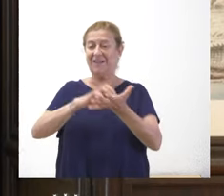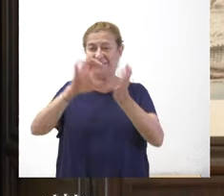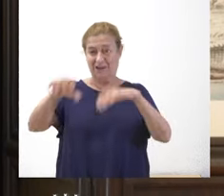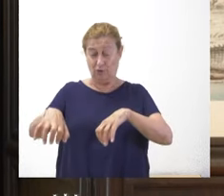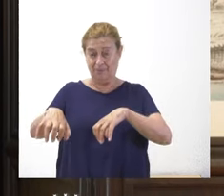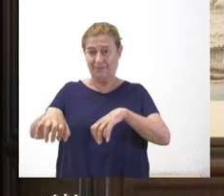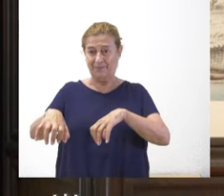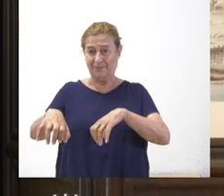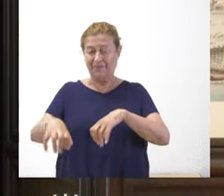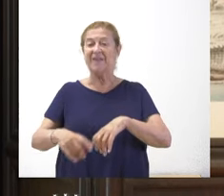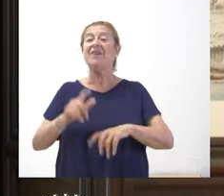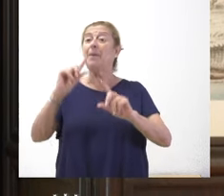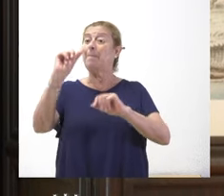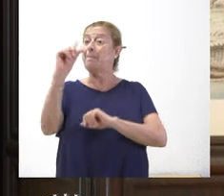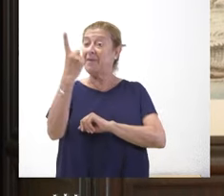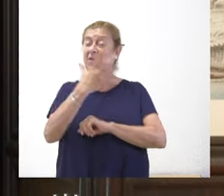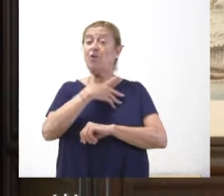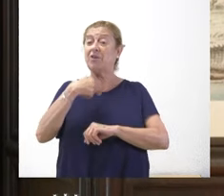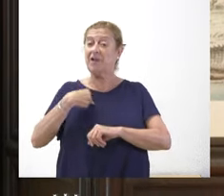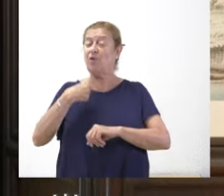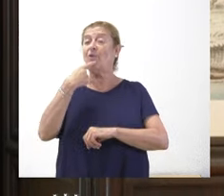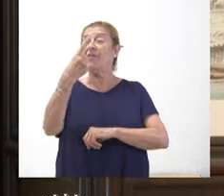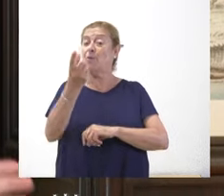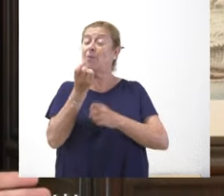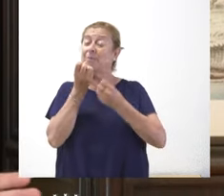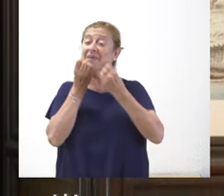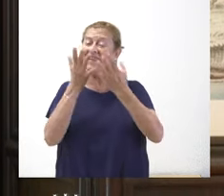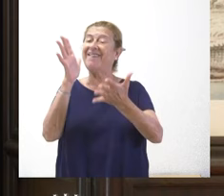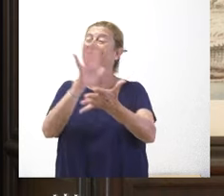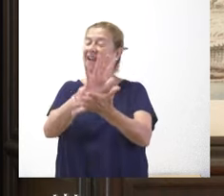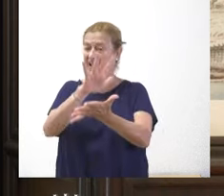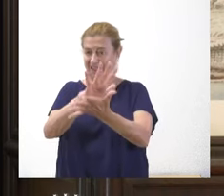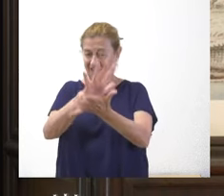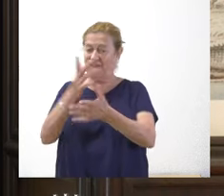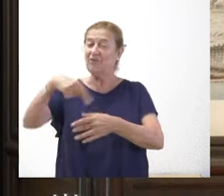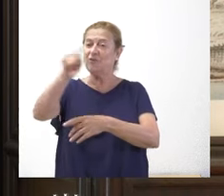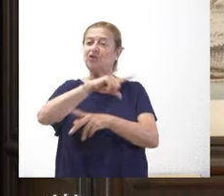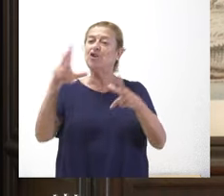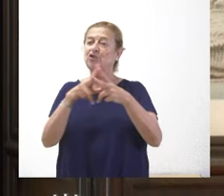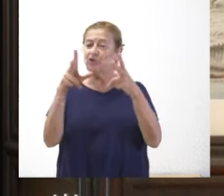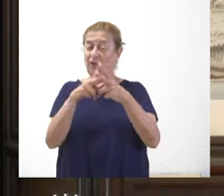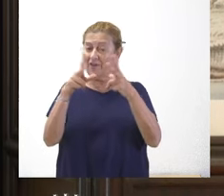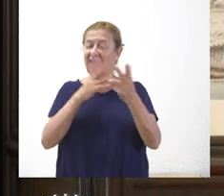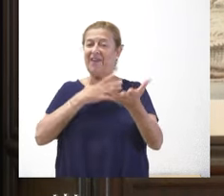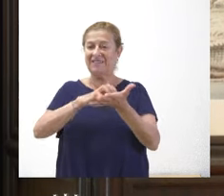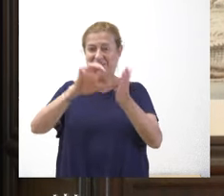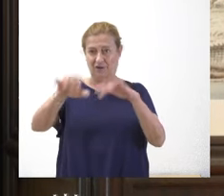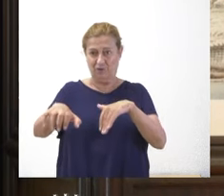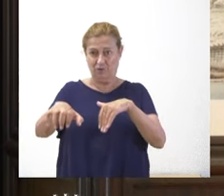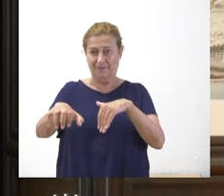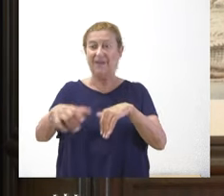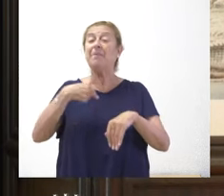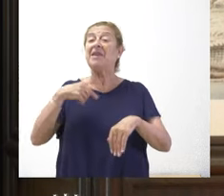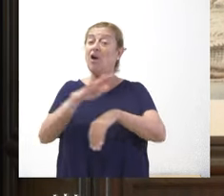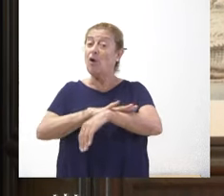León en primer lugar quiero trasladar un mensaje de tranquilidad a la sociedad de Castilla y león mi